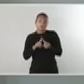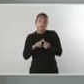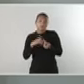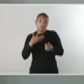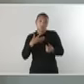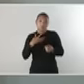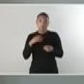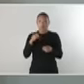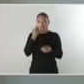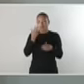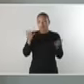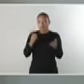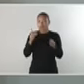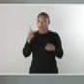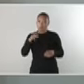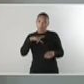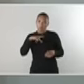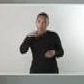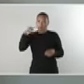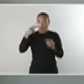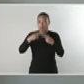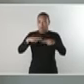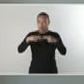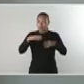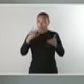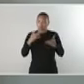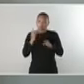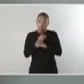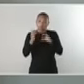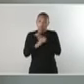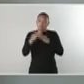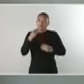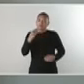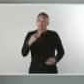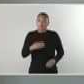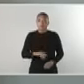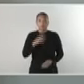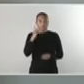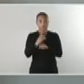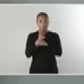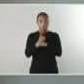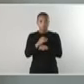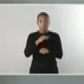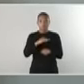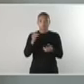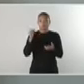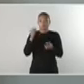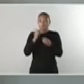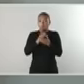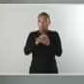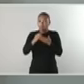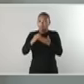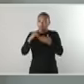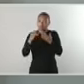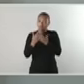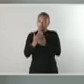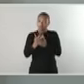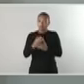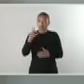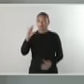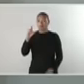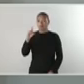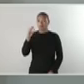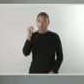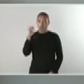su propio negocio y querer hacer las cosas bien segundo pondré en Operación un nuevo cluster energético de